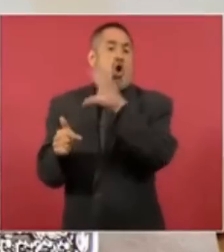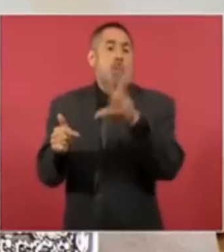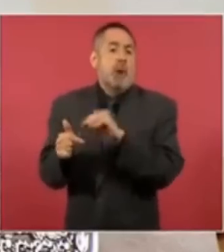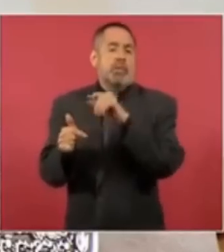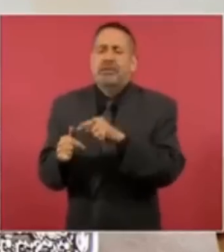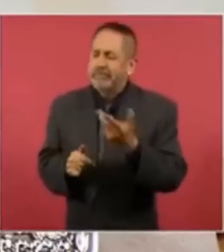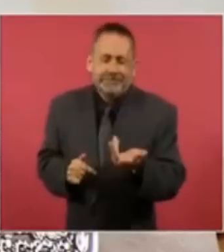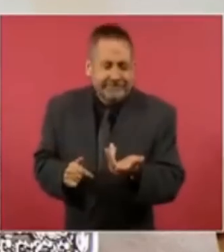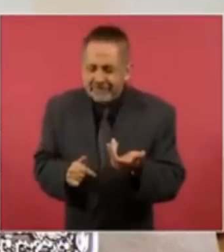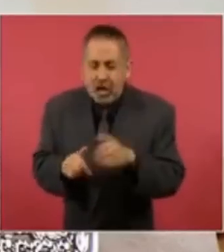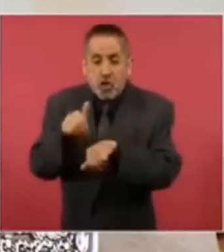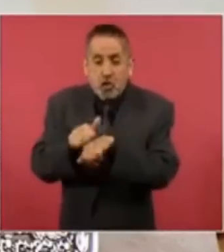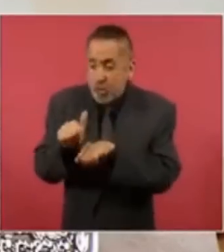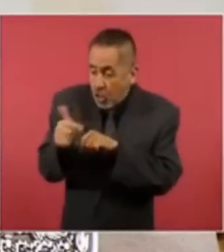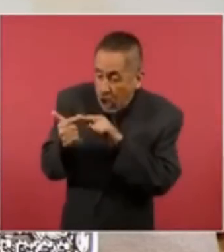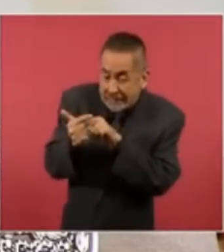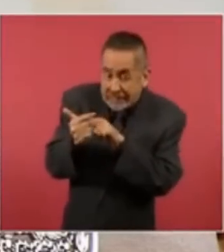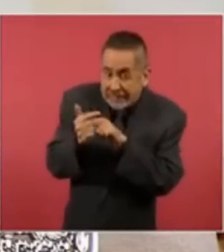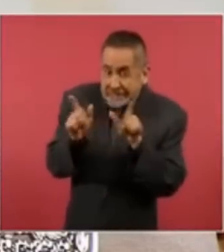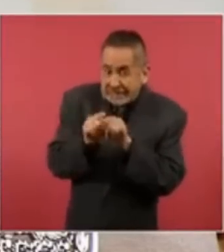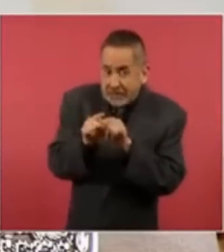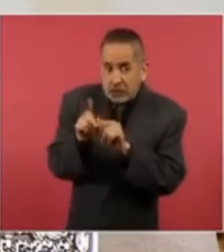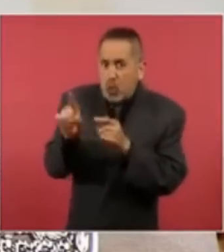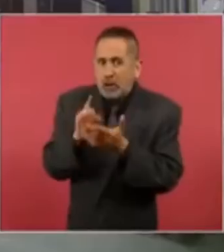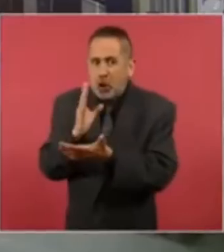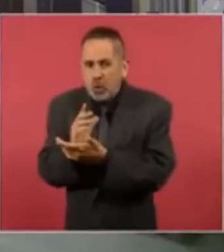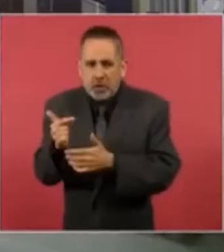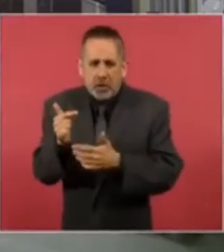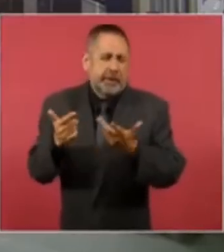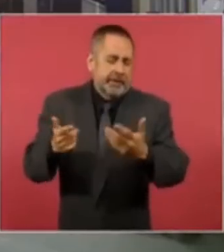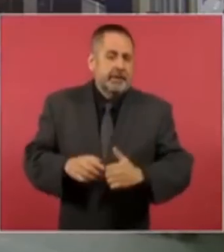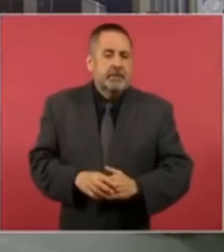12. Efectivamente, así lo dice el presupuesto, pero no es el único,